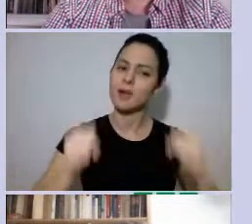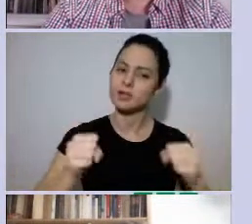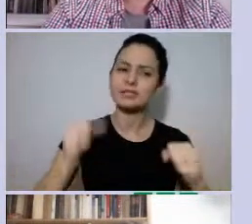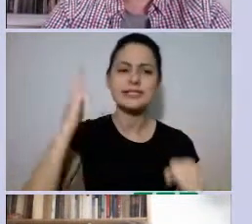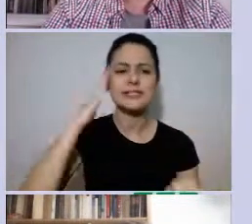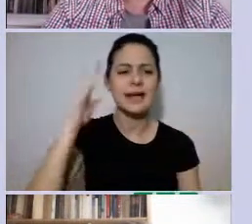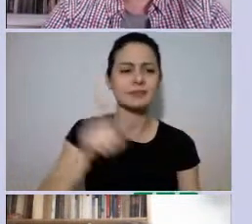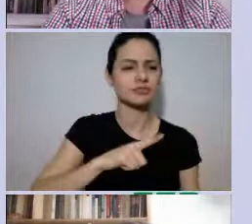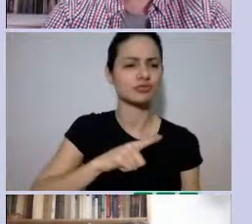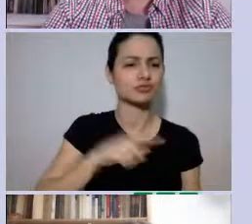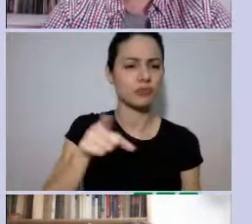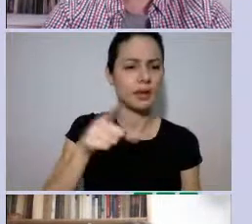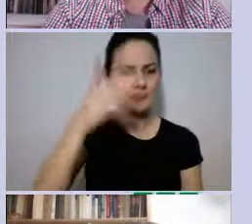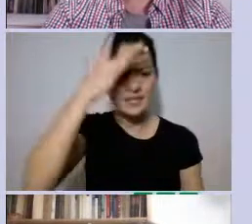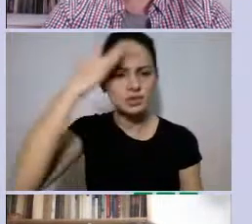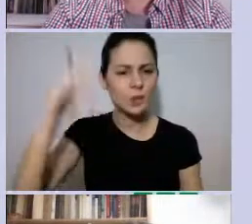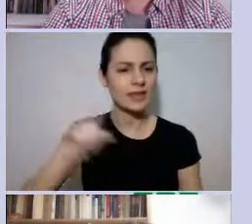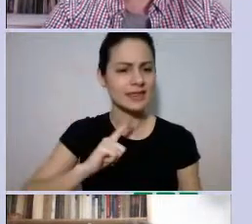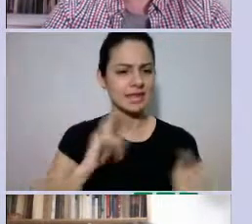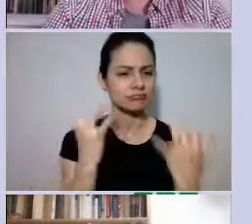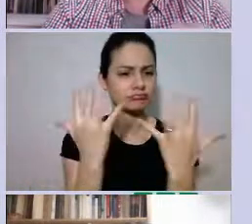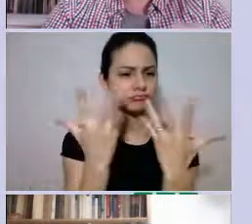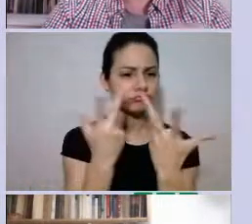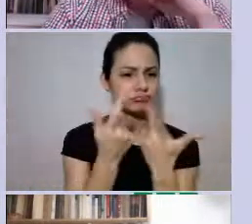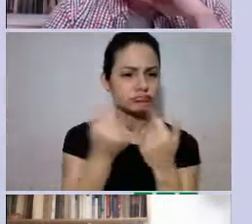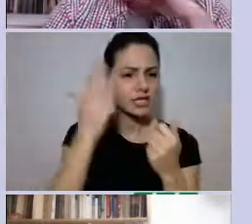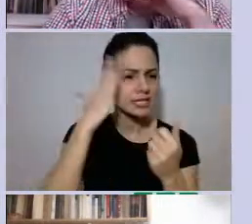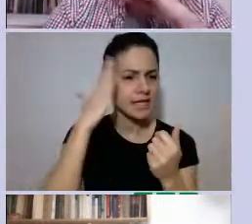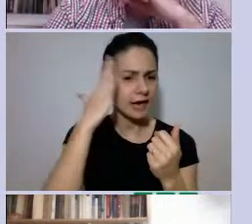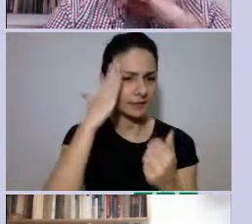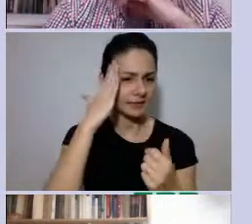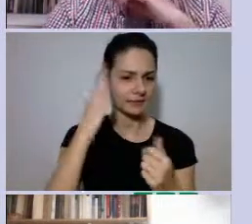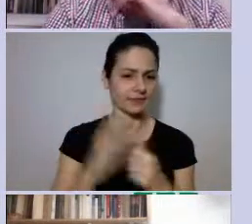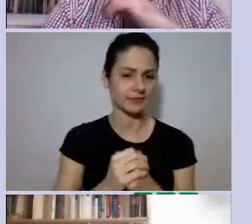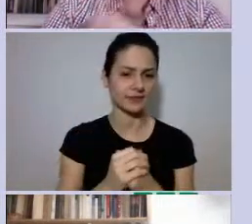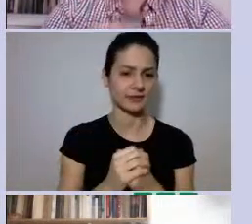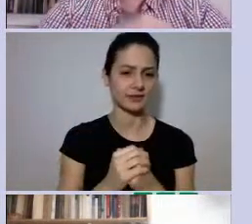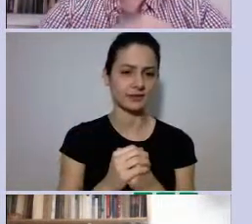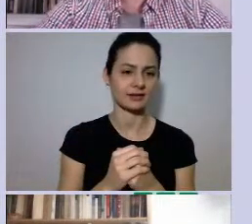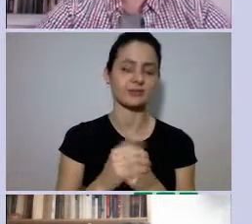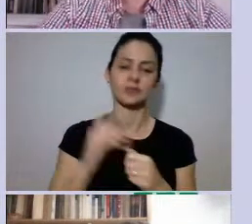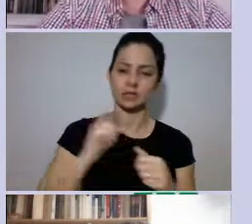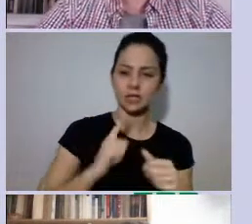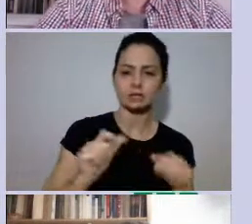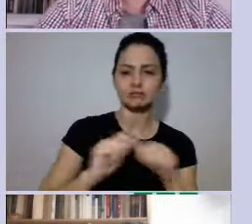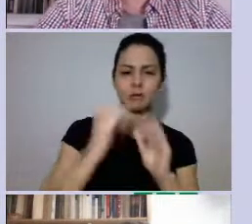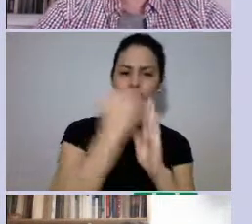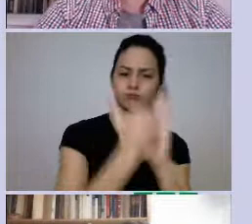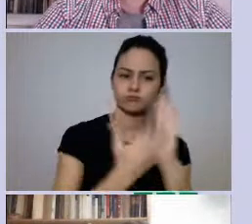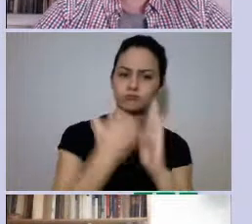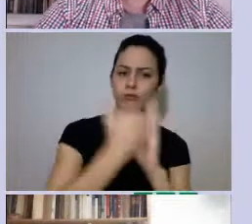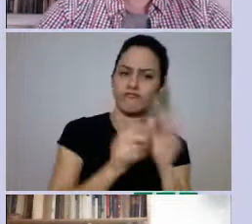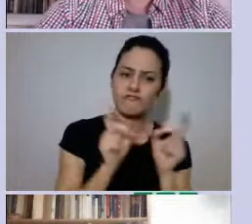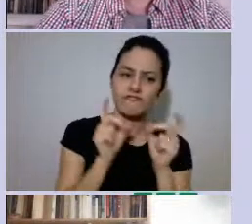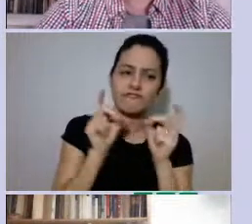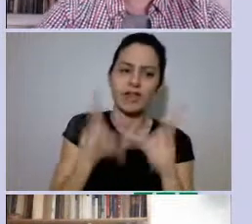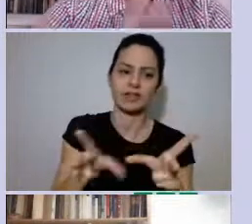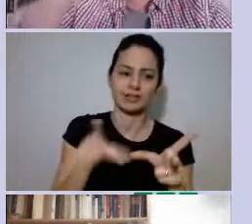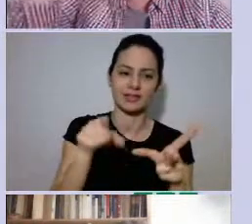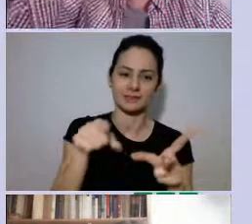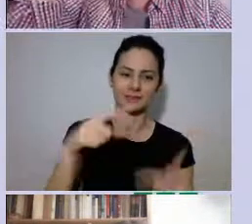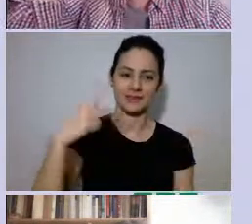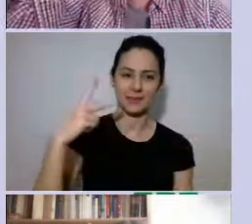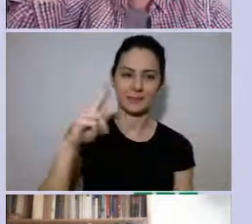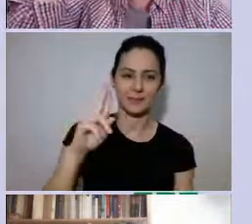que había personas que tenían magueyes, que los estaban raspando y que tenían pulque para vender. Entonces, de